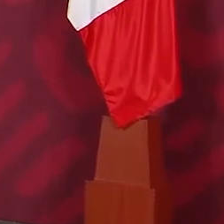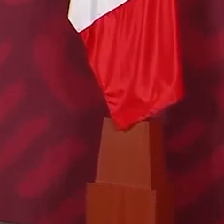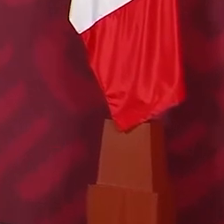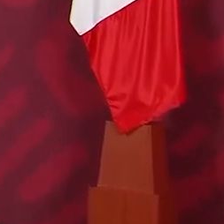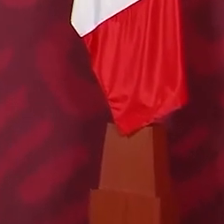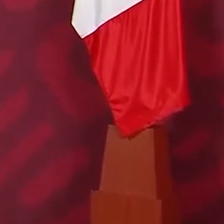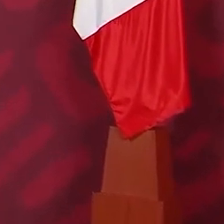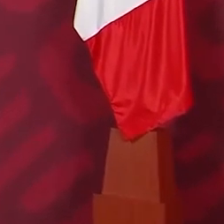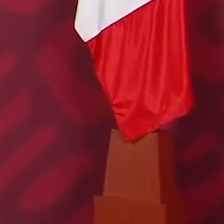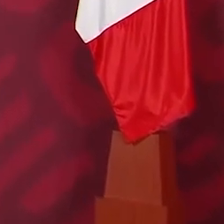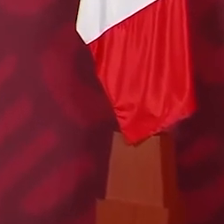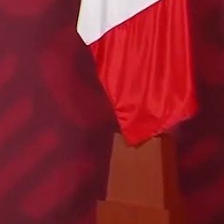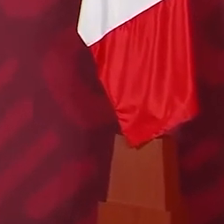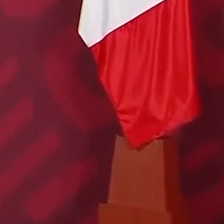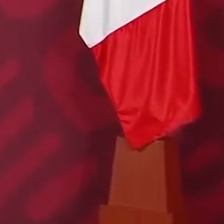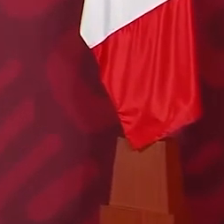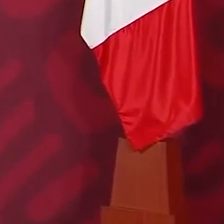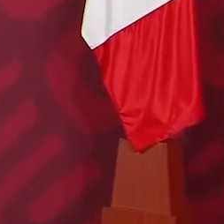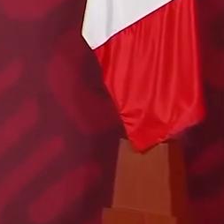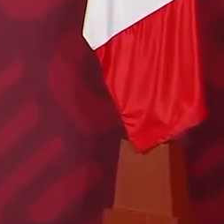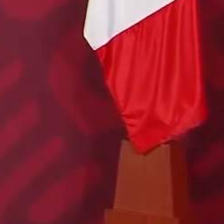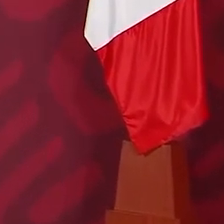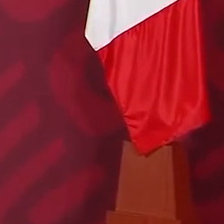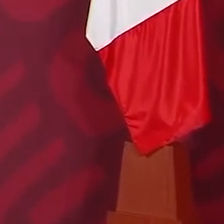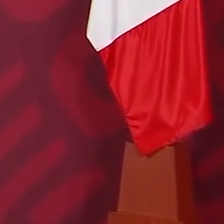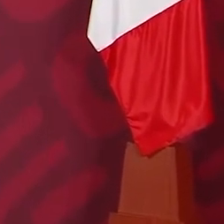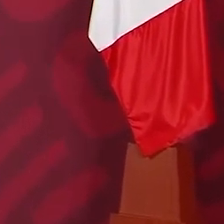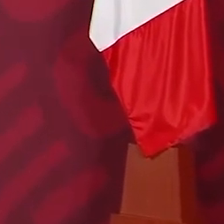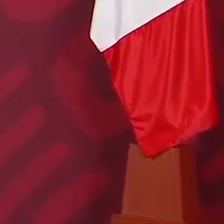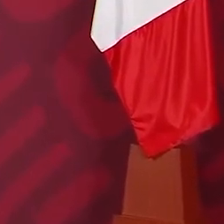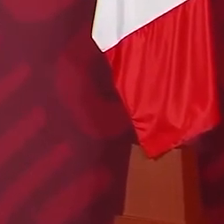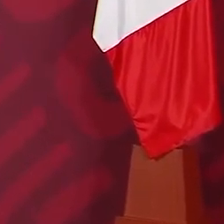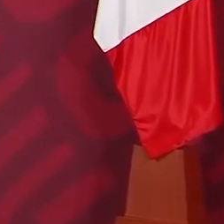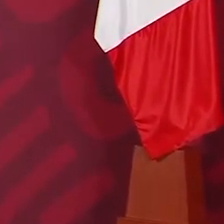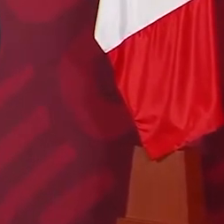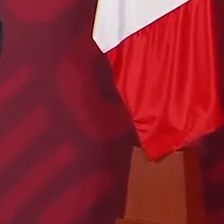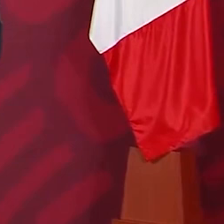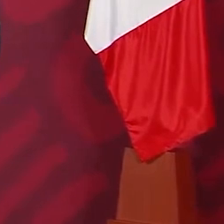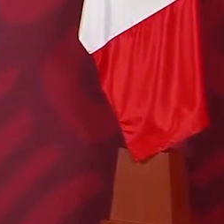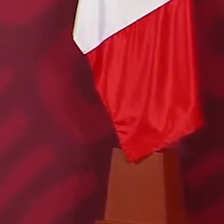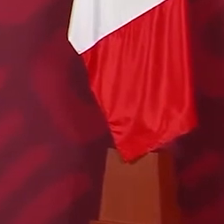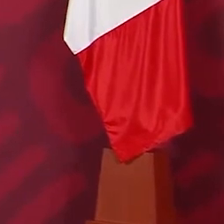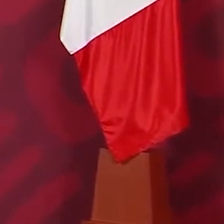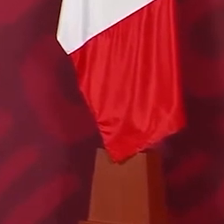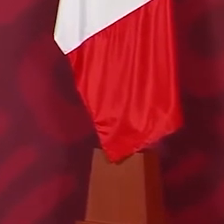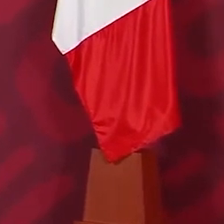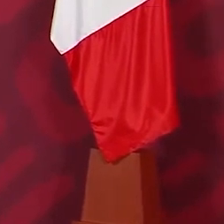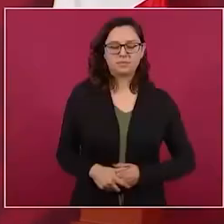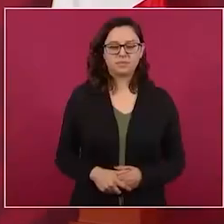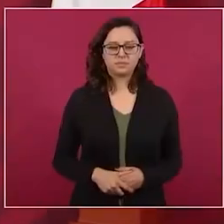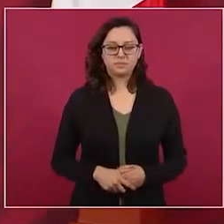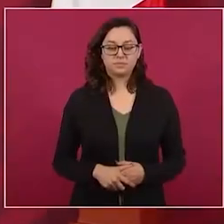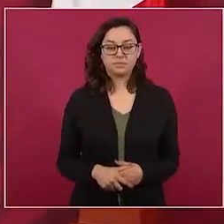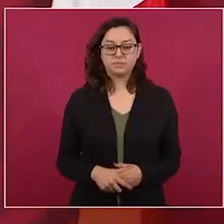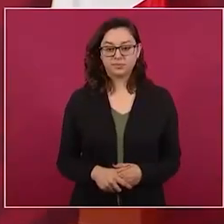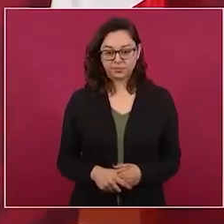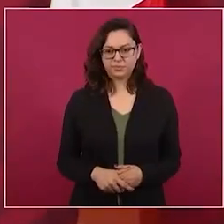dando a conocer. Desde luego les voy a pedir autorización,